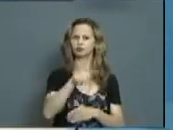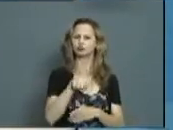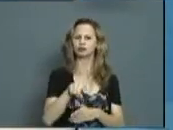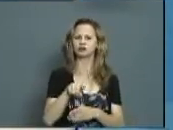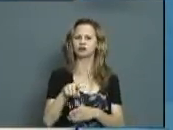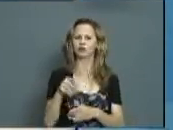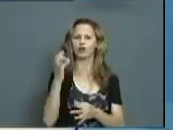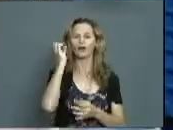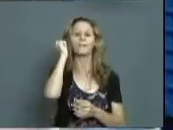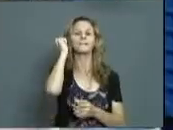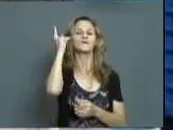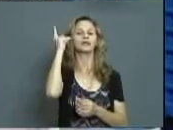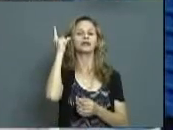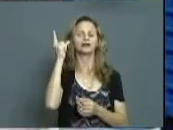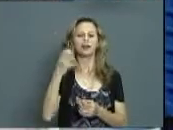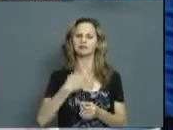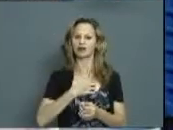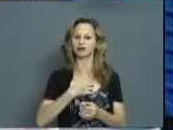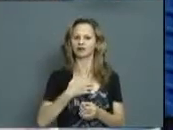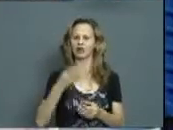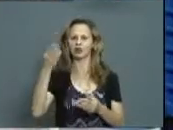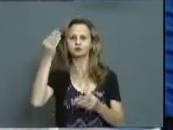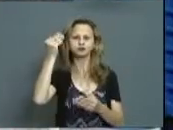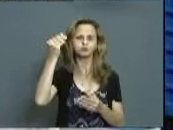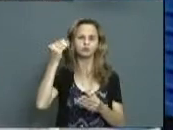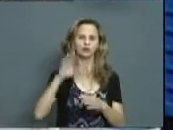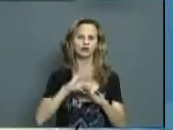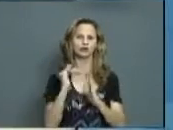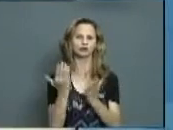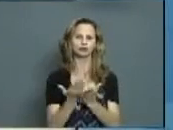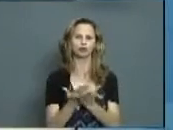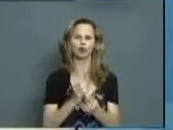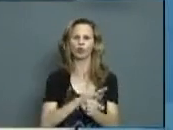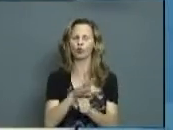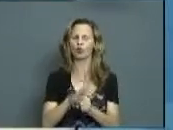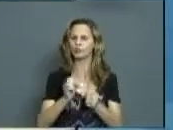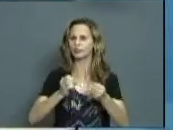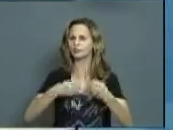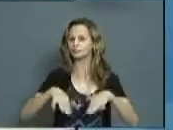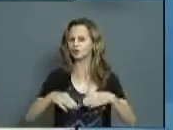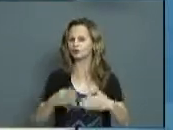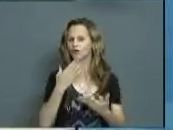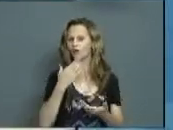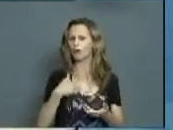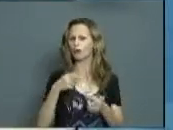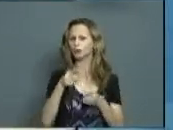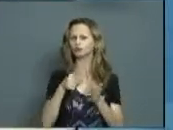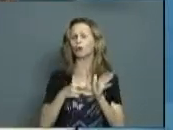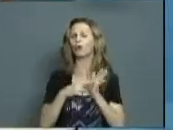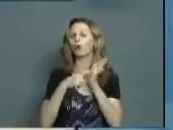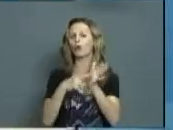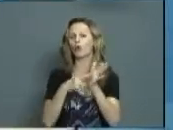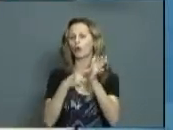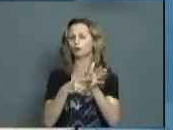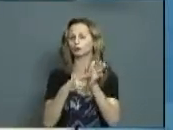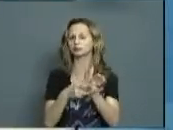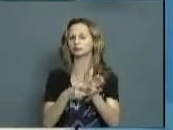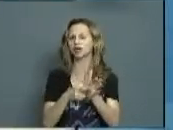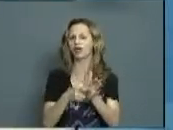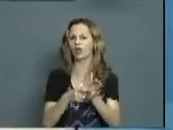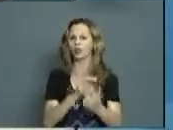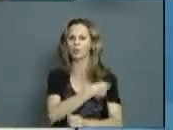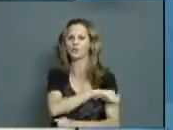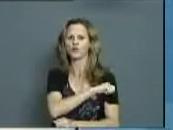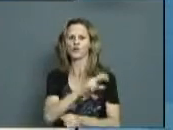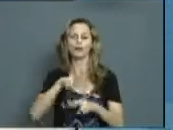de lo que ha adquirido también con respecto a la COVID-19, doctor, ¿qué le recomienda a la población holguinera de